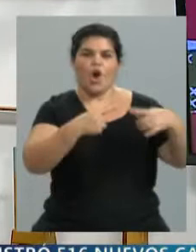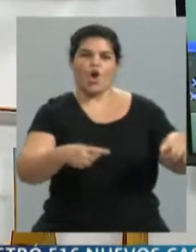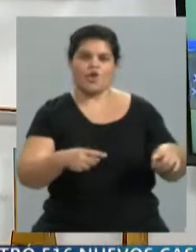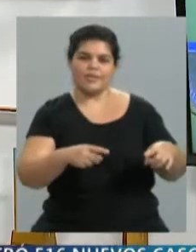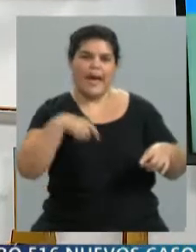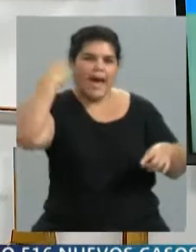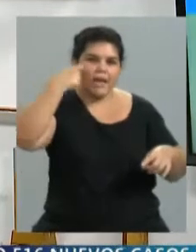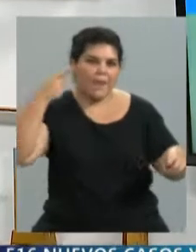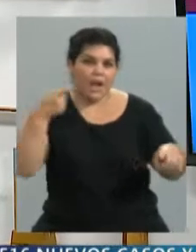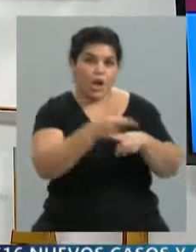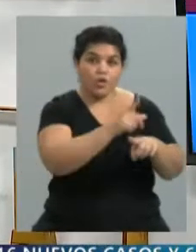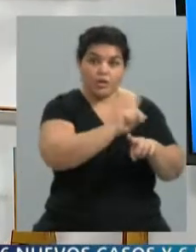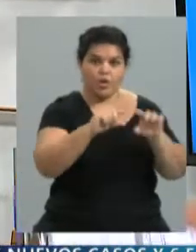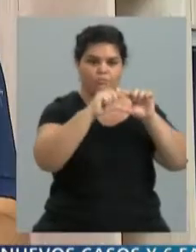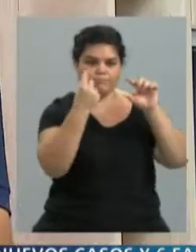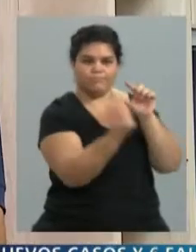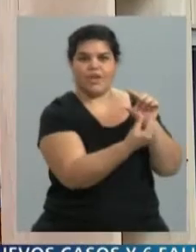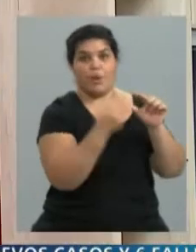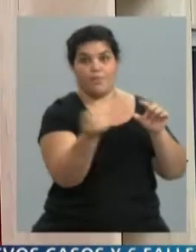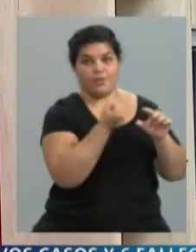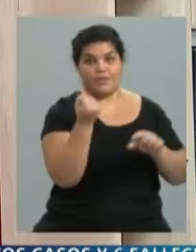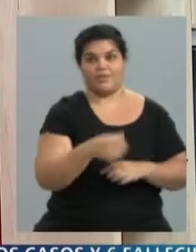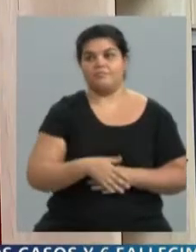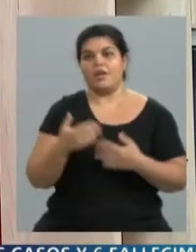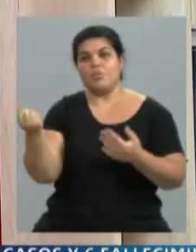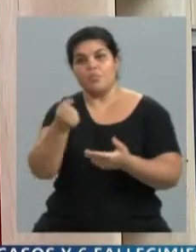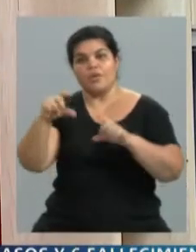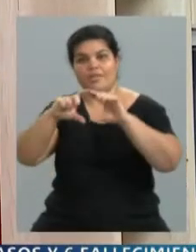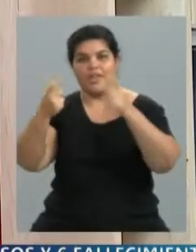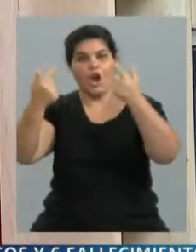los animales, Vale, obvio. obviamente lo pueda consumir. Hay que leer la etiqueta, señora, que usted está del otro lado.